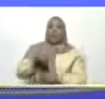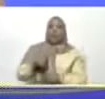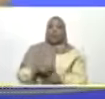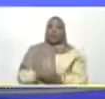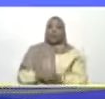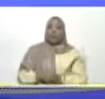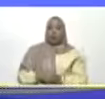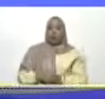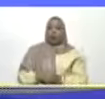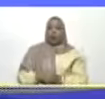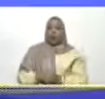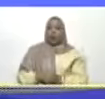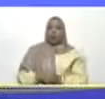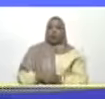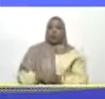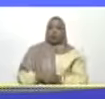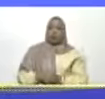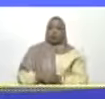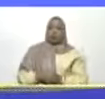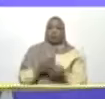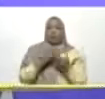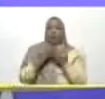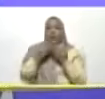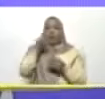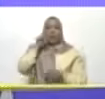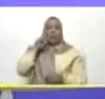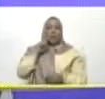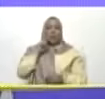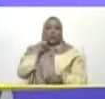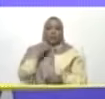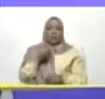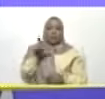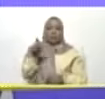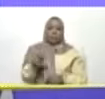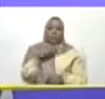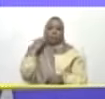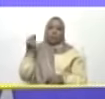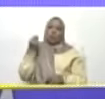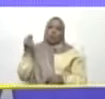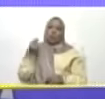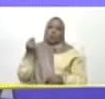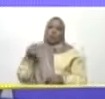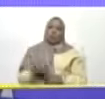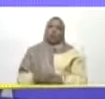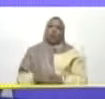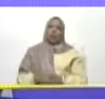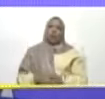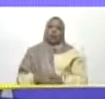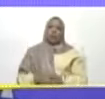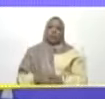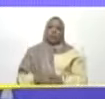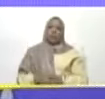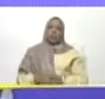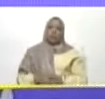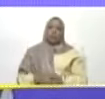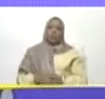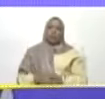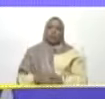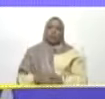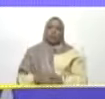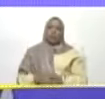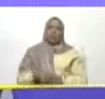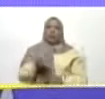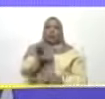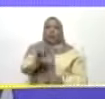instituciones gubernamentales para llevarle charla a los liceos Michel conversados los únicos